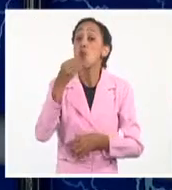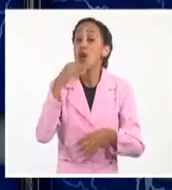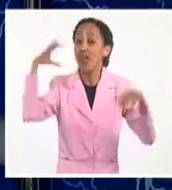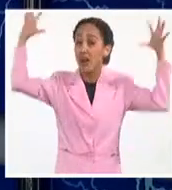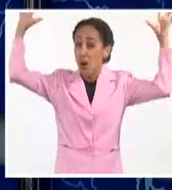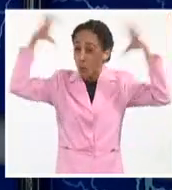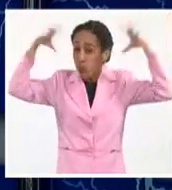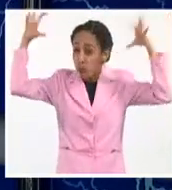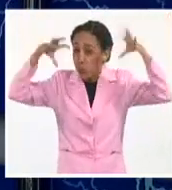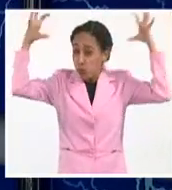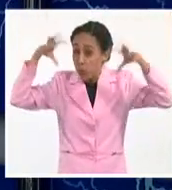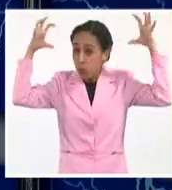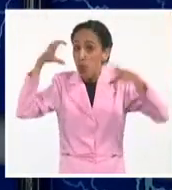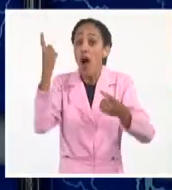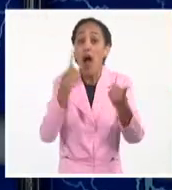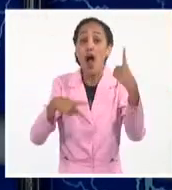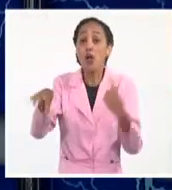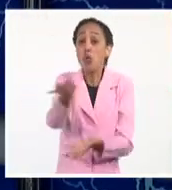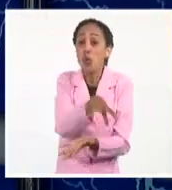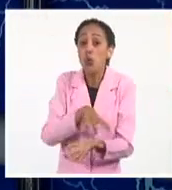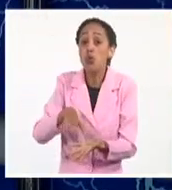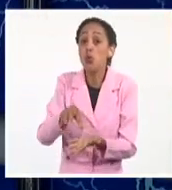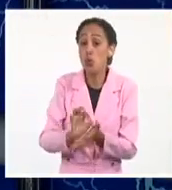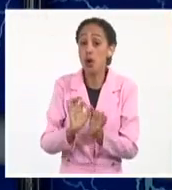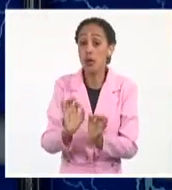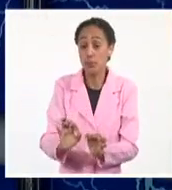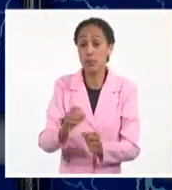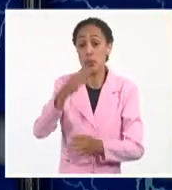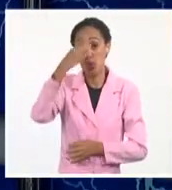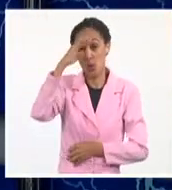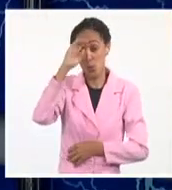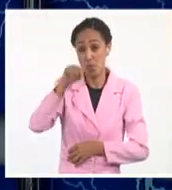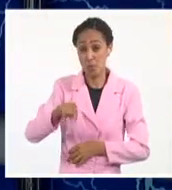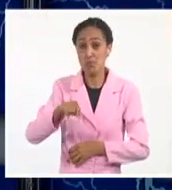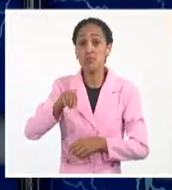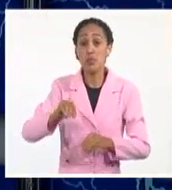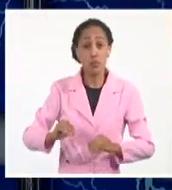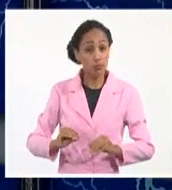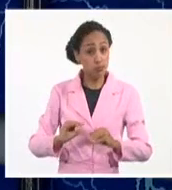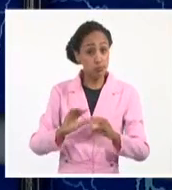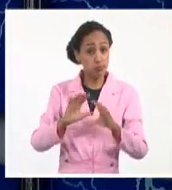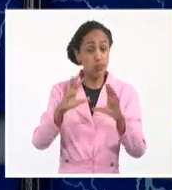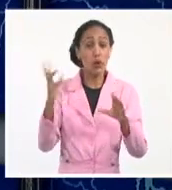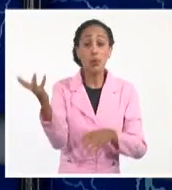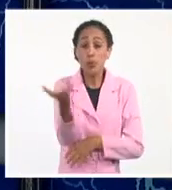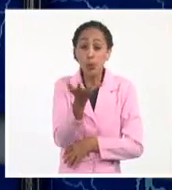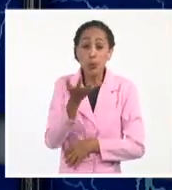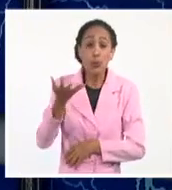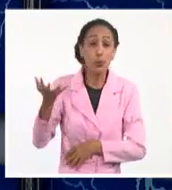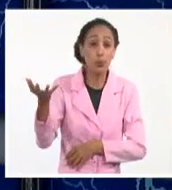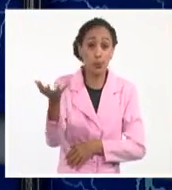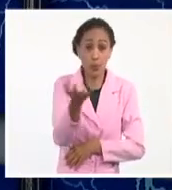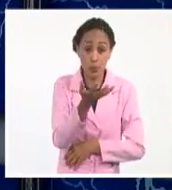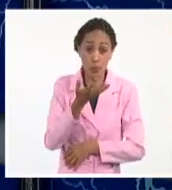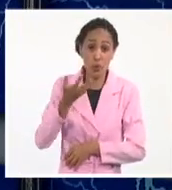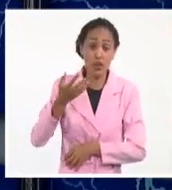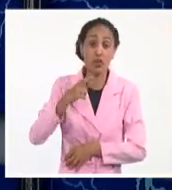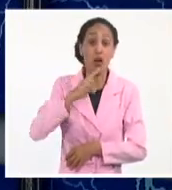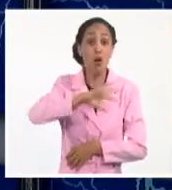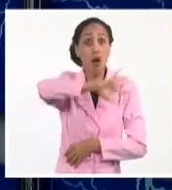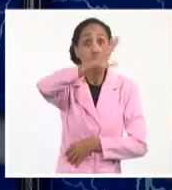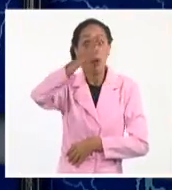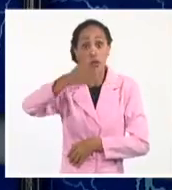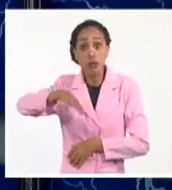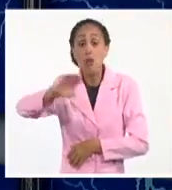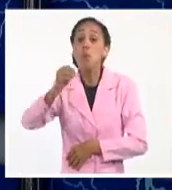e intensas en algunas localidades, y en la madrugada la intensidad del viento y la altura de las olas pudieran provocar